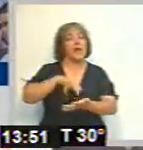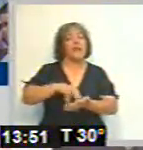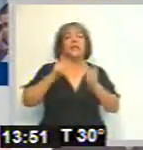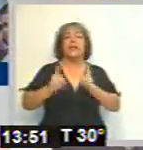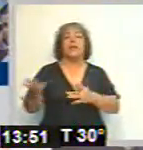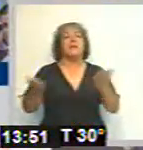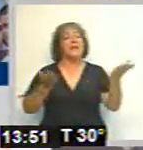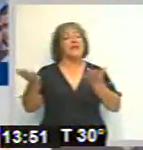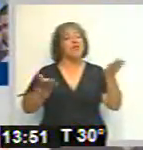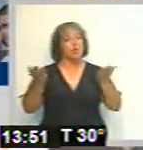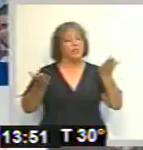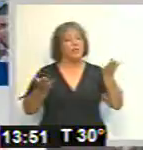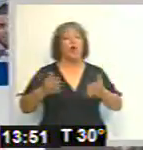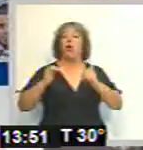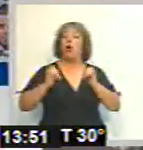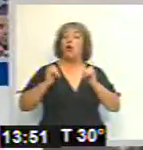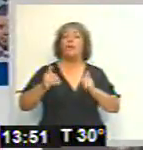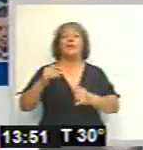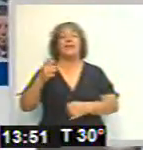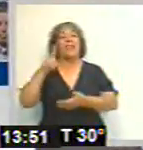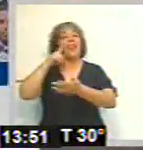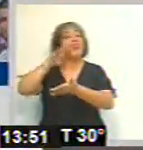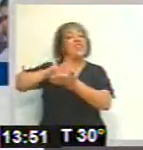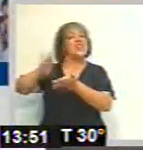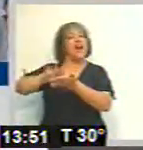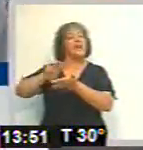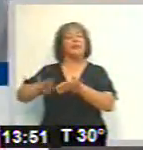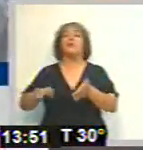mediación, los chicos del INADI, los chicos